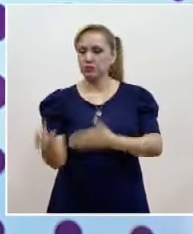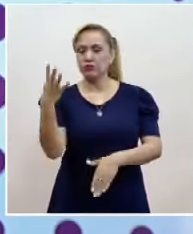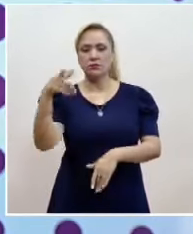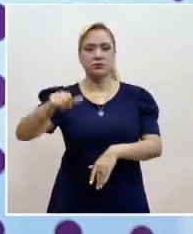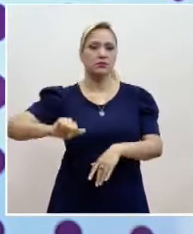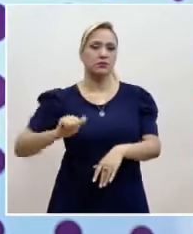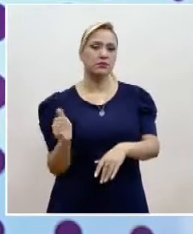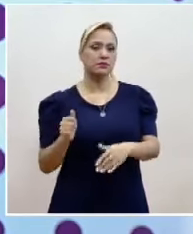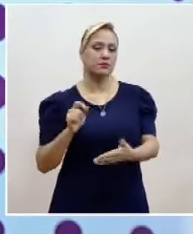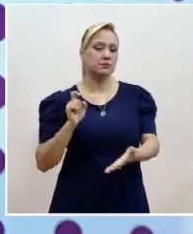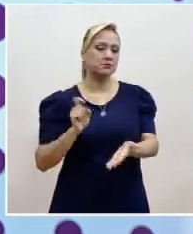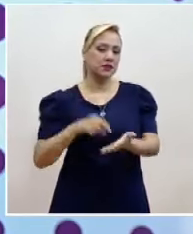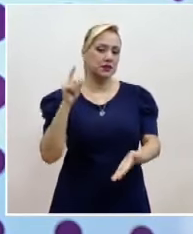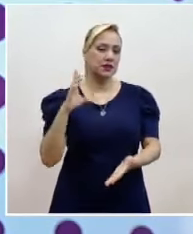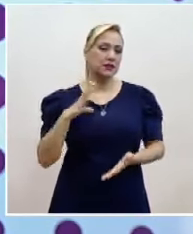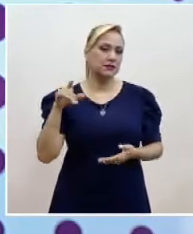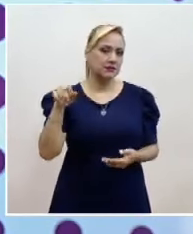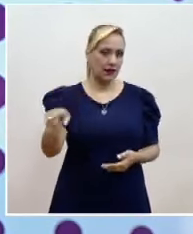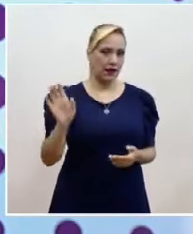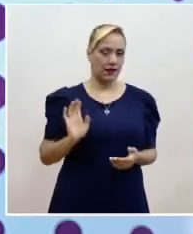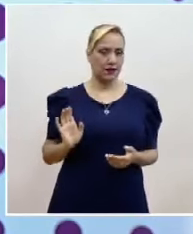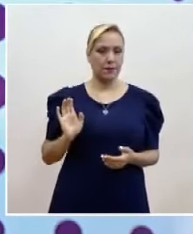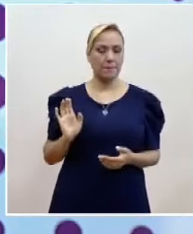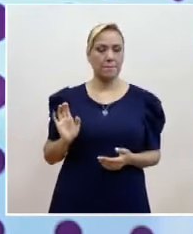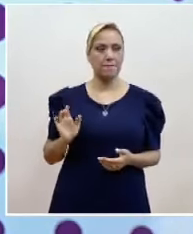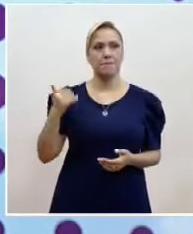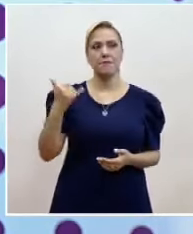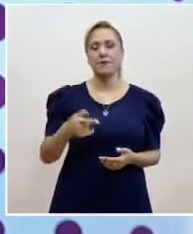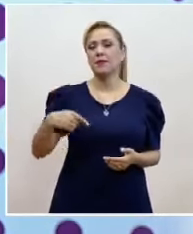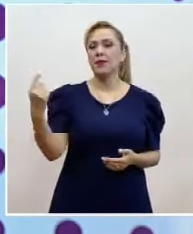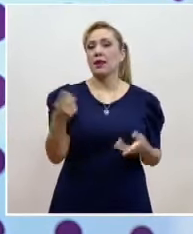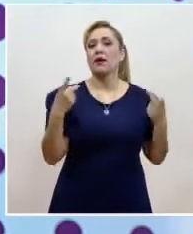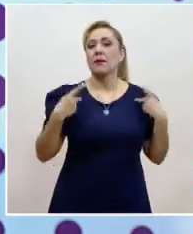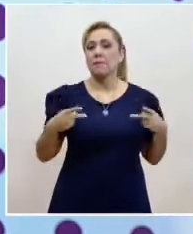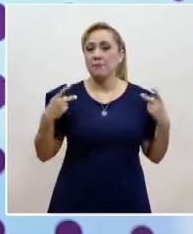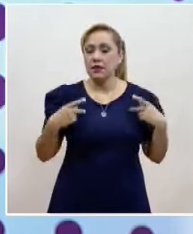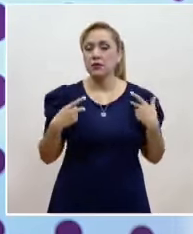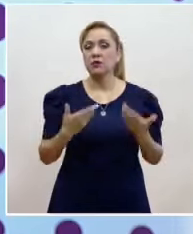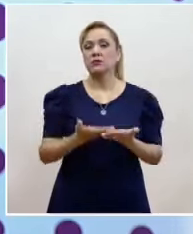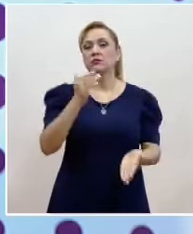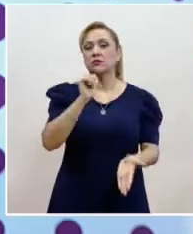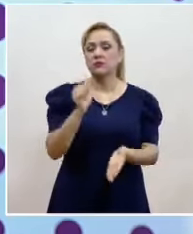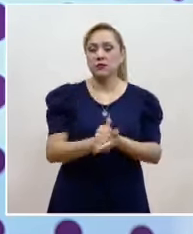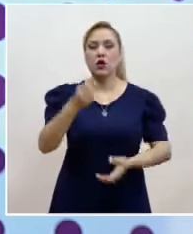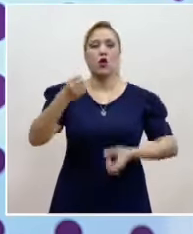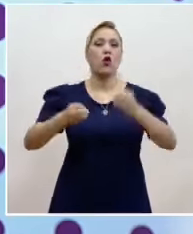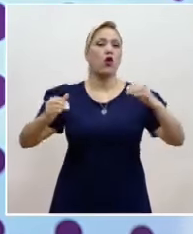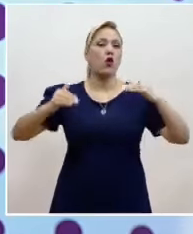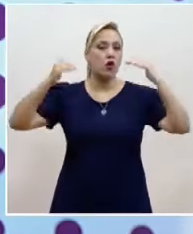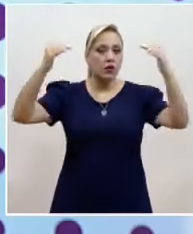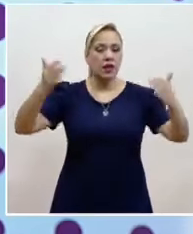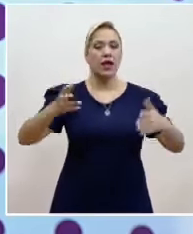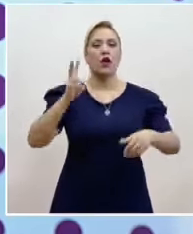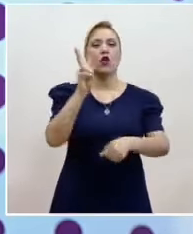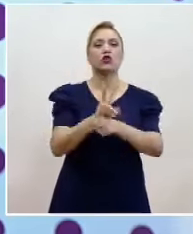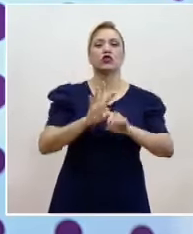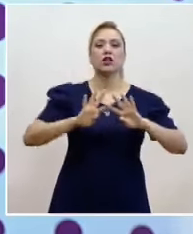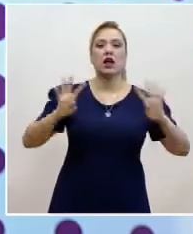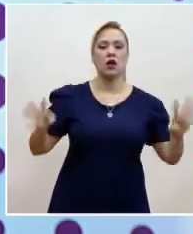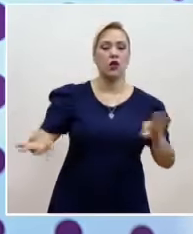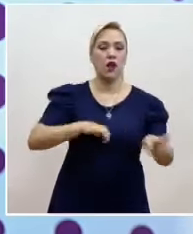ritmo conforme a sus, digamos, consumidores de la justicia, la Corte, el Consejo de la Judicatura y el Tribunal hicieron